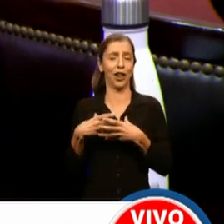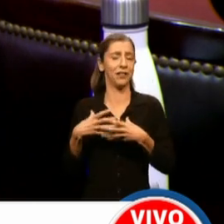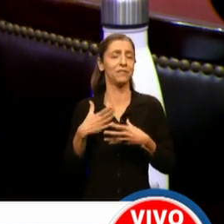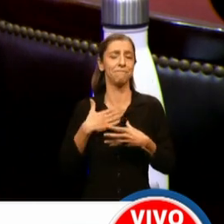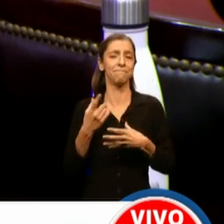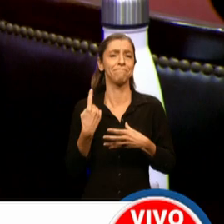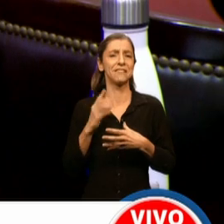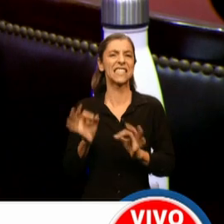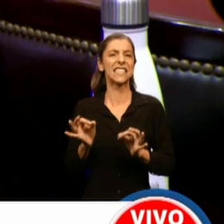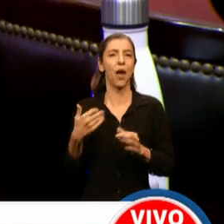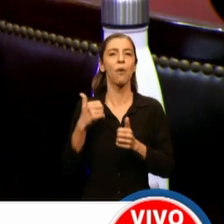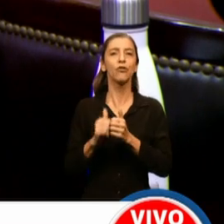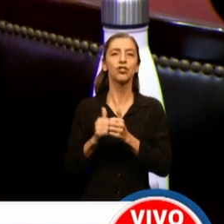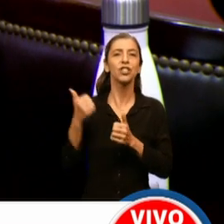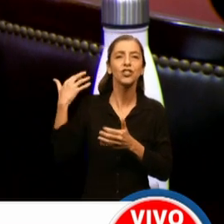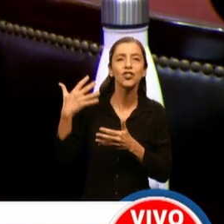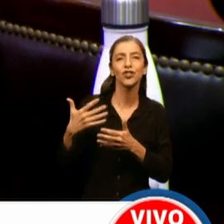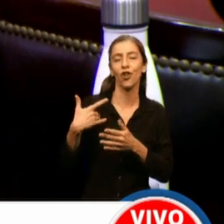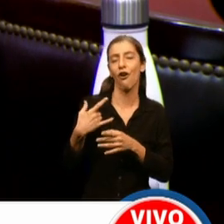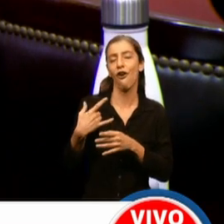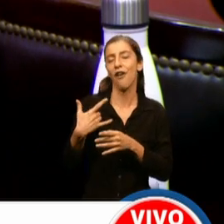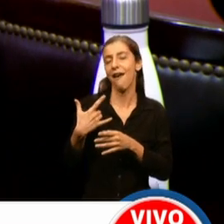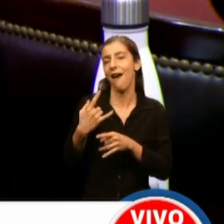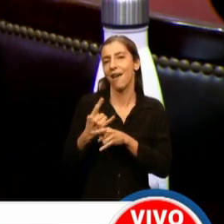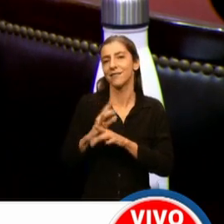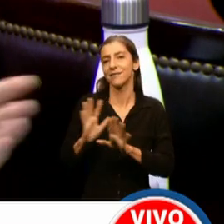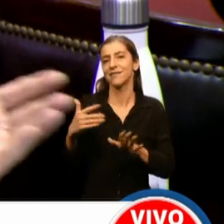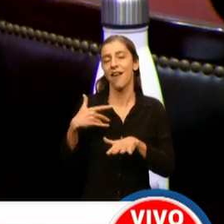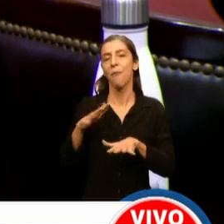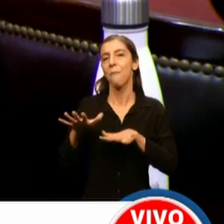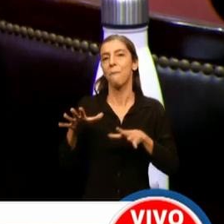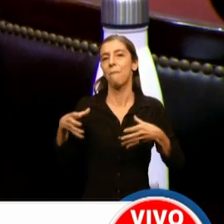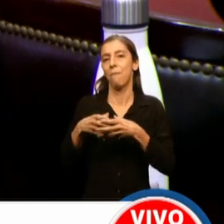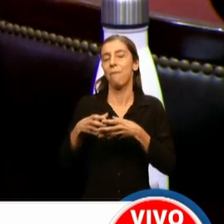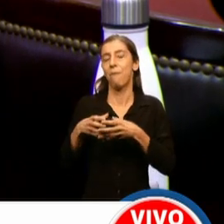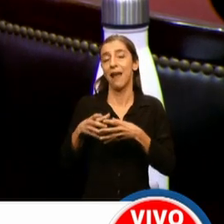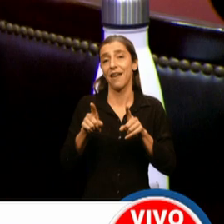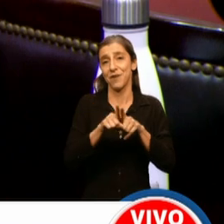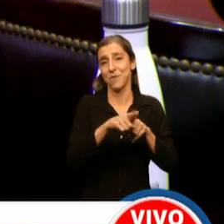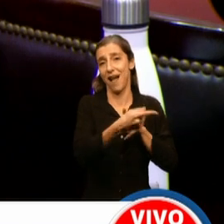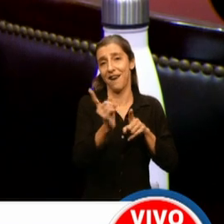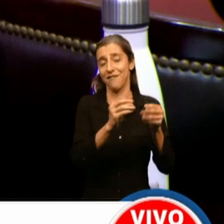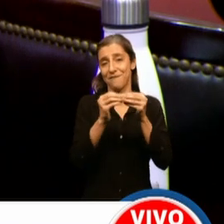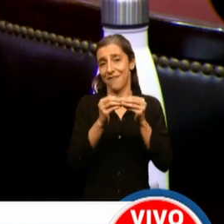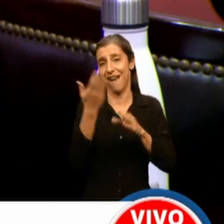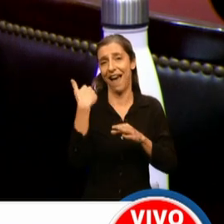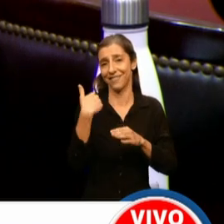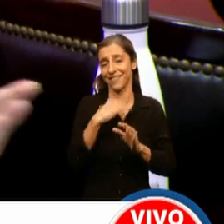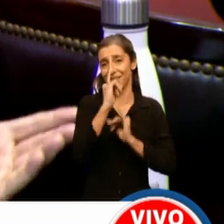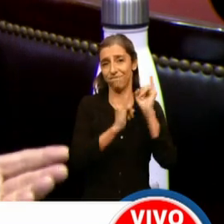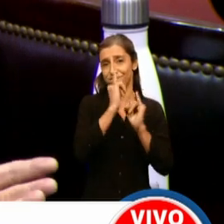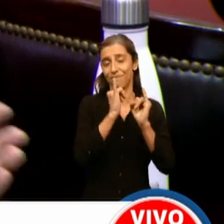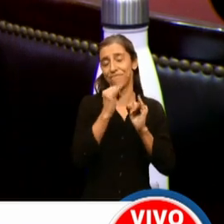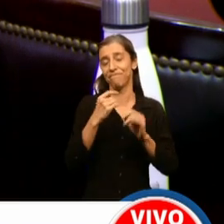a lo largo de su historia ha sido un movimiento que como dijeron los compañeros los compañeros anteriormente